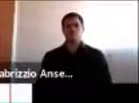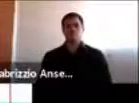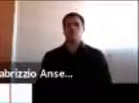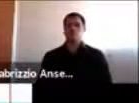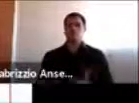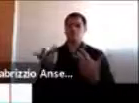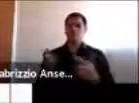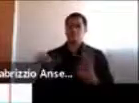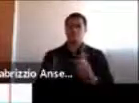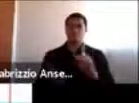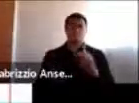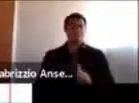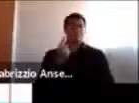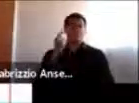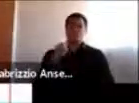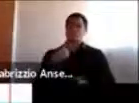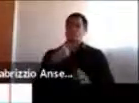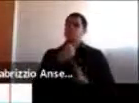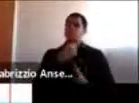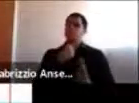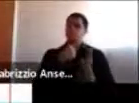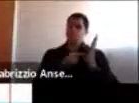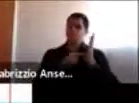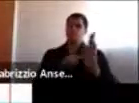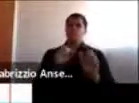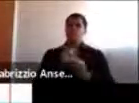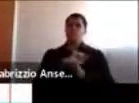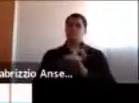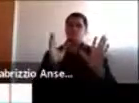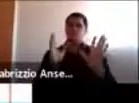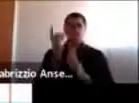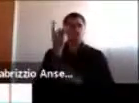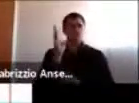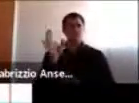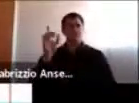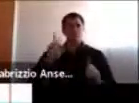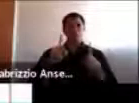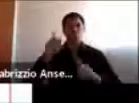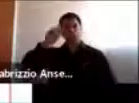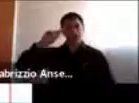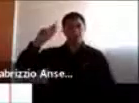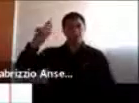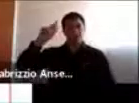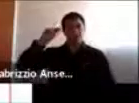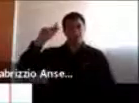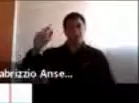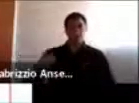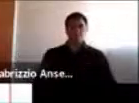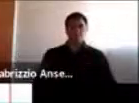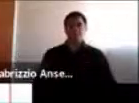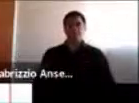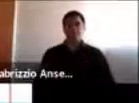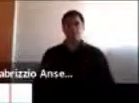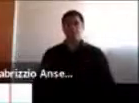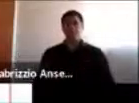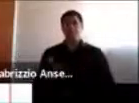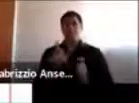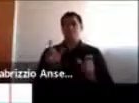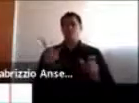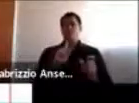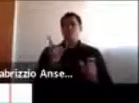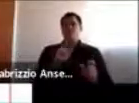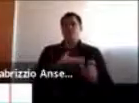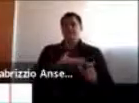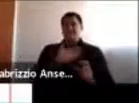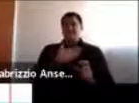primero que nada como aclarar un poco que lo que voy a darles son solo ideas son para que la gente no se sienta presionada estoy metida yo